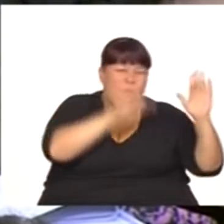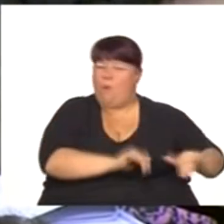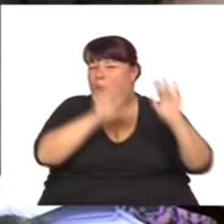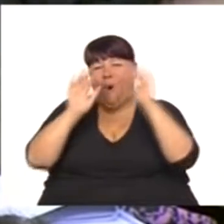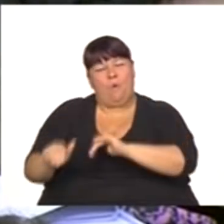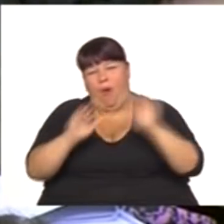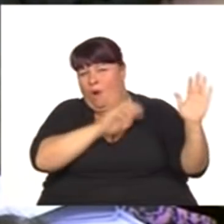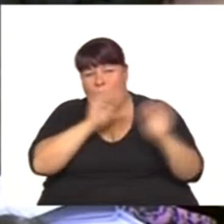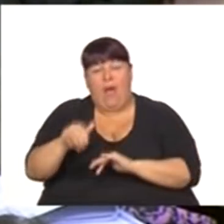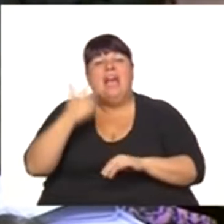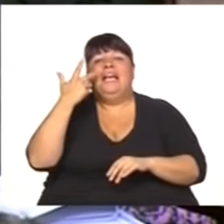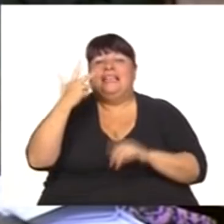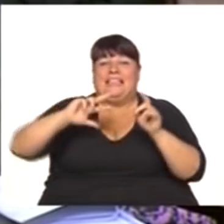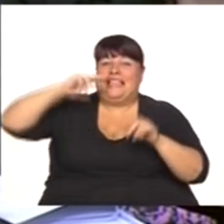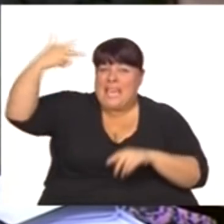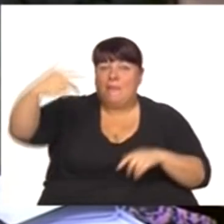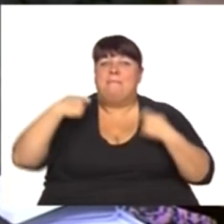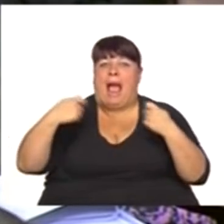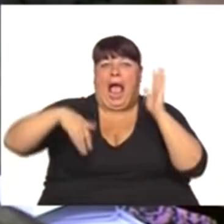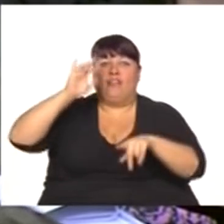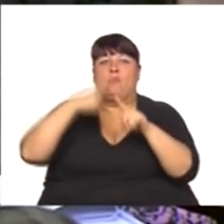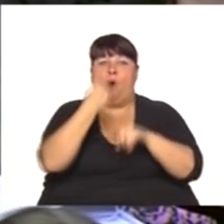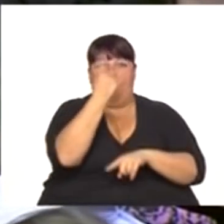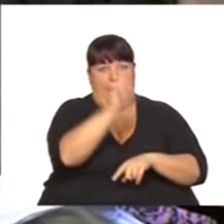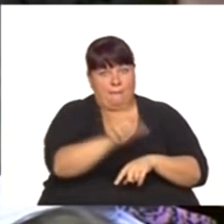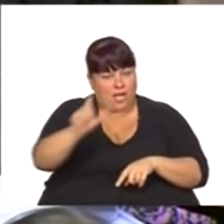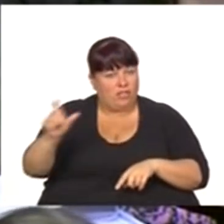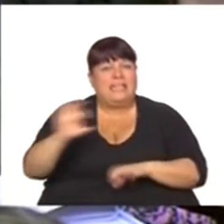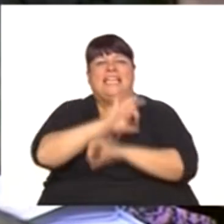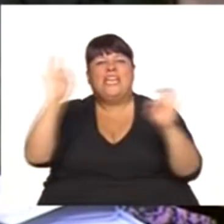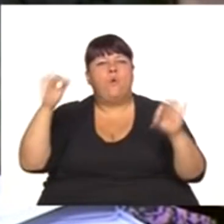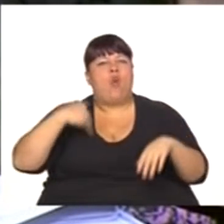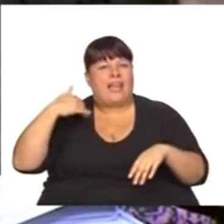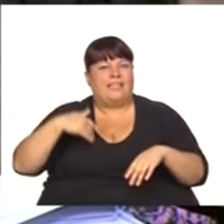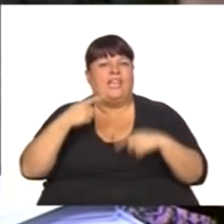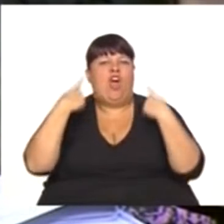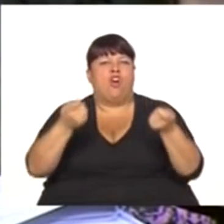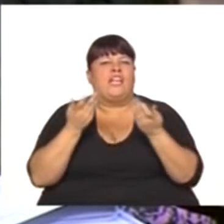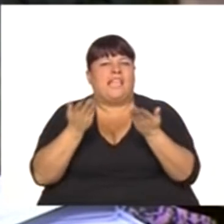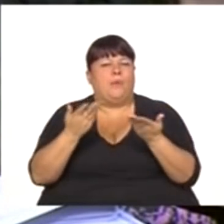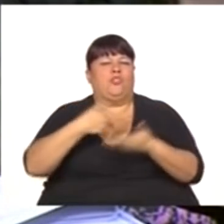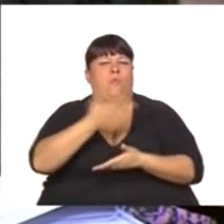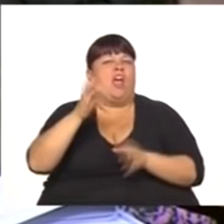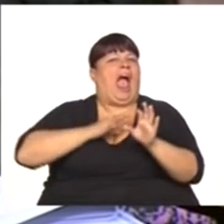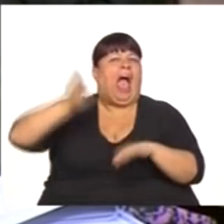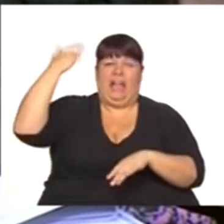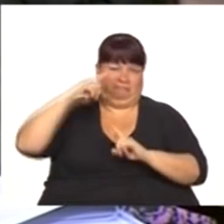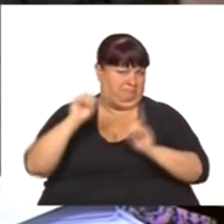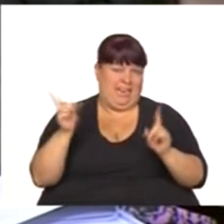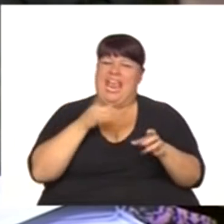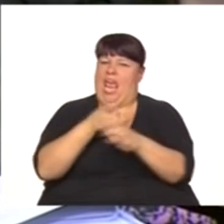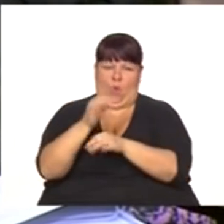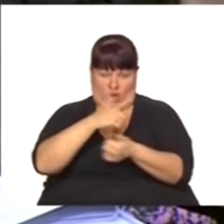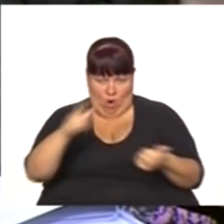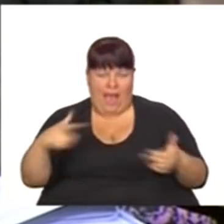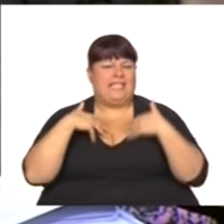y a pesar de tener 3 veces más gasto por habitante, nadie recibía en la Argentina más bienes y servicios públicos que antes. Ni